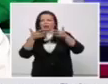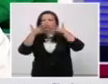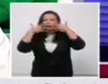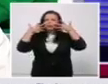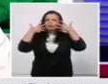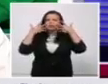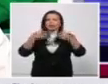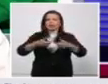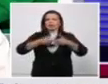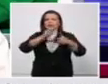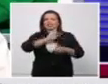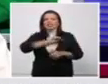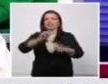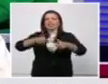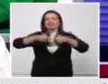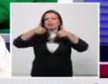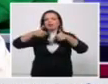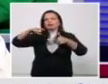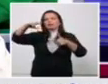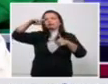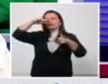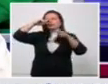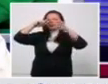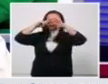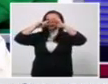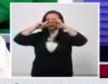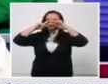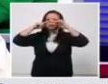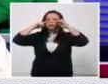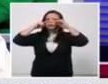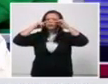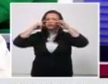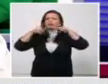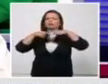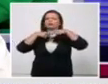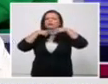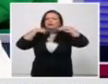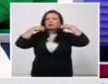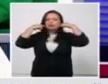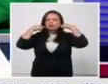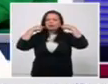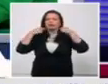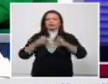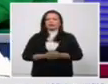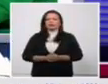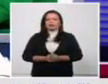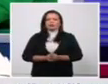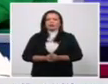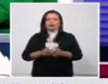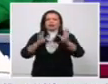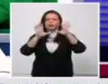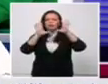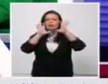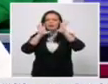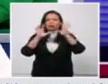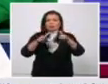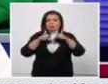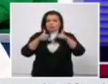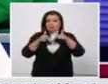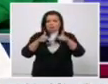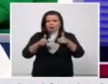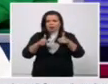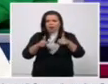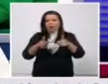a la barbilla. Si se ajusta bien, sentirás un aire caliente que sale por la parte delantera. Si es